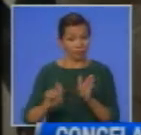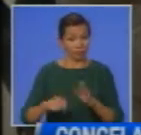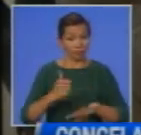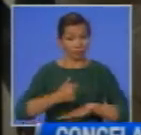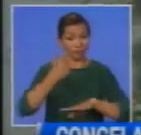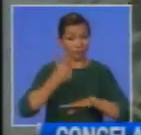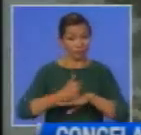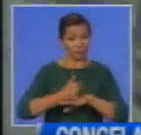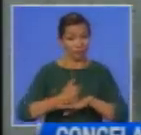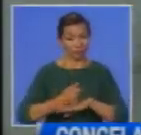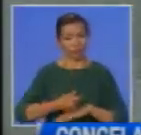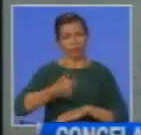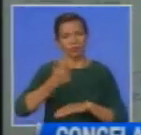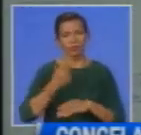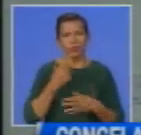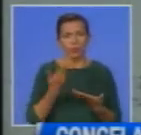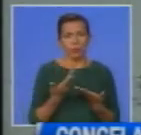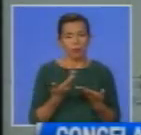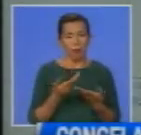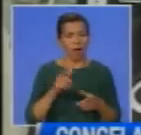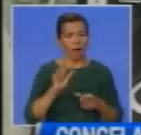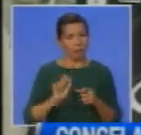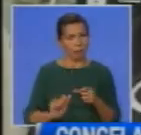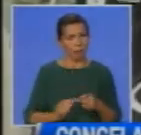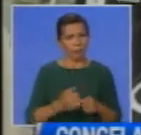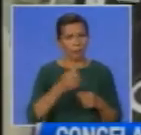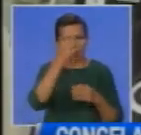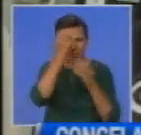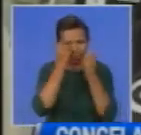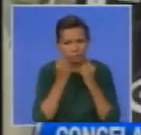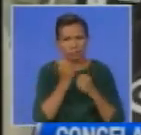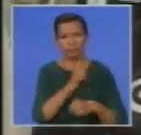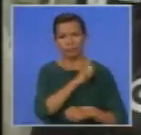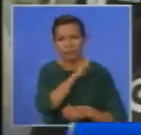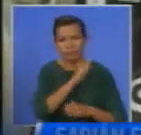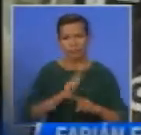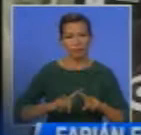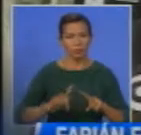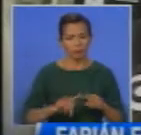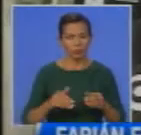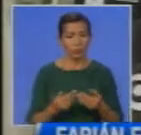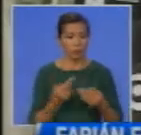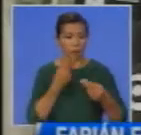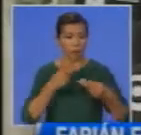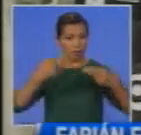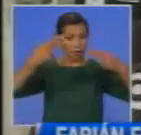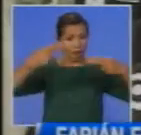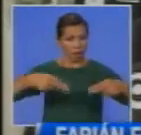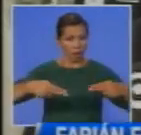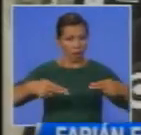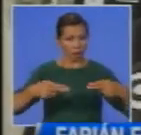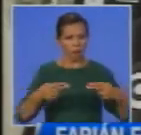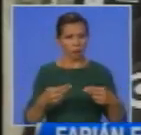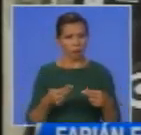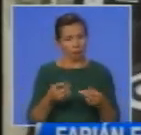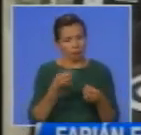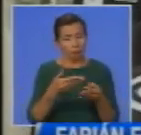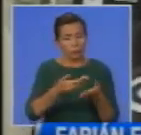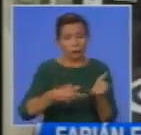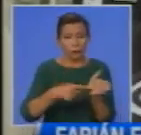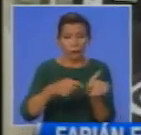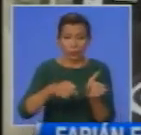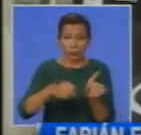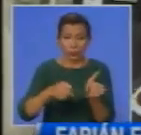por el crimen organizado para mover grandes sumas de dinero. Falsas declaraciones aduaneras que tienen el propósito de generar una base